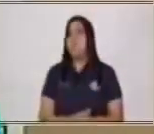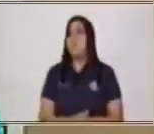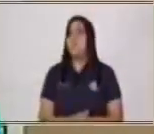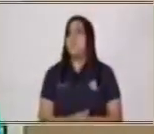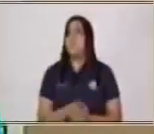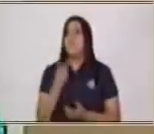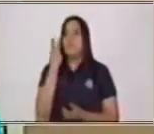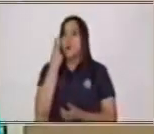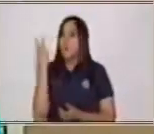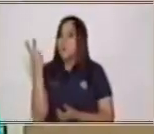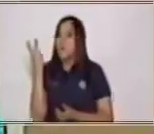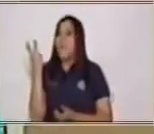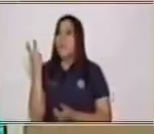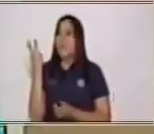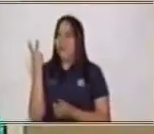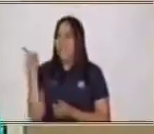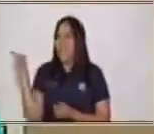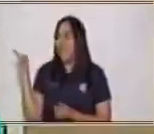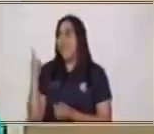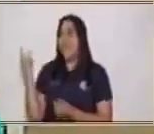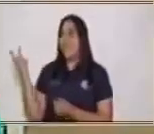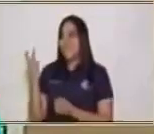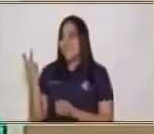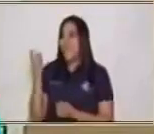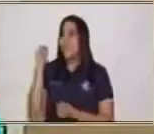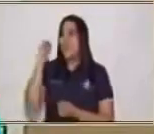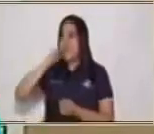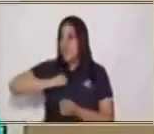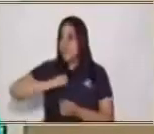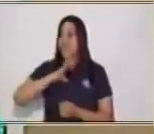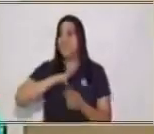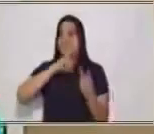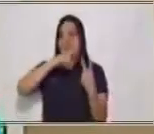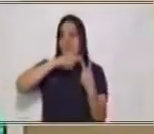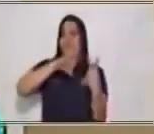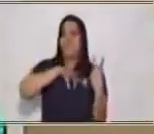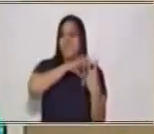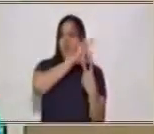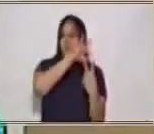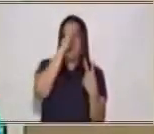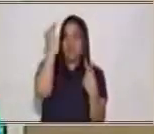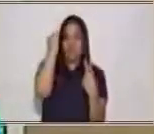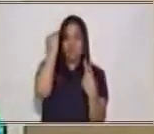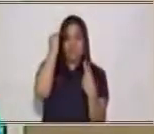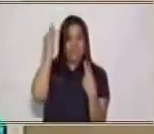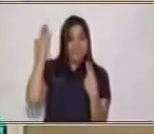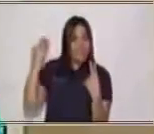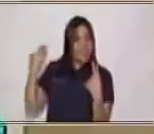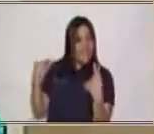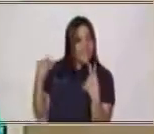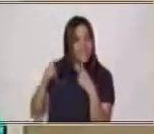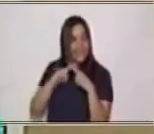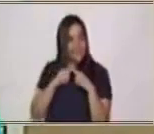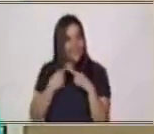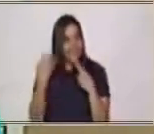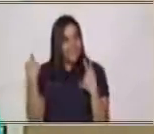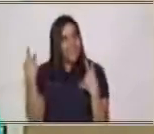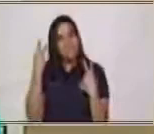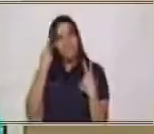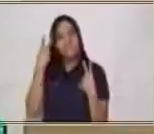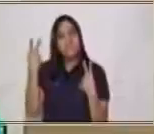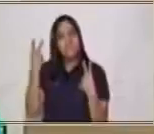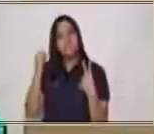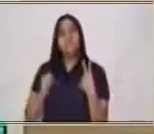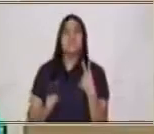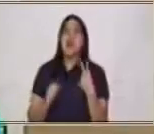Ahora observemos que estos dos valores sí tienen raíz cúbica. Ya los calculamos al inicio del programa. ¿Cuál